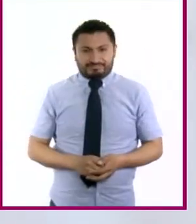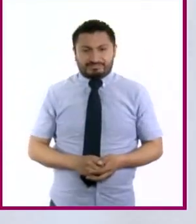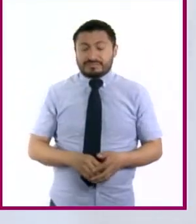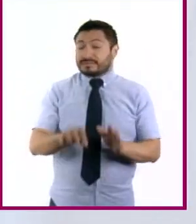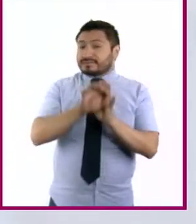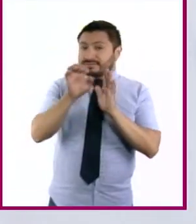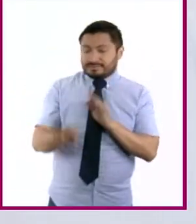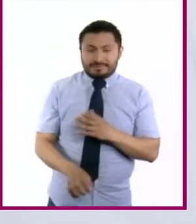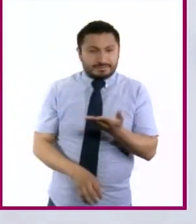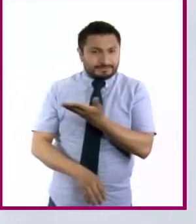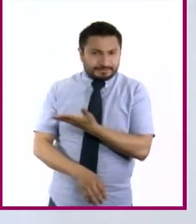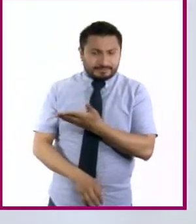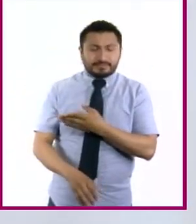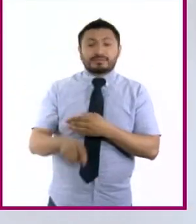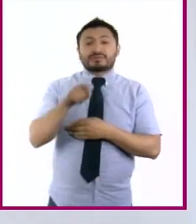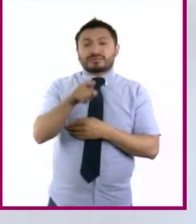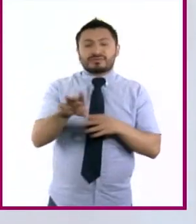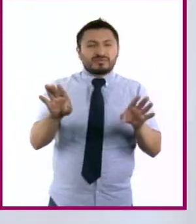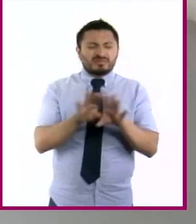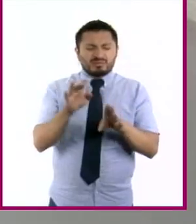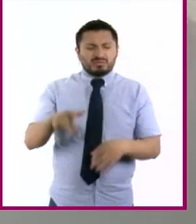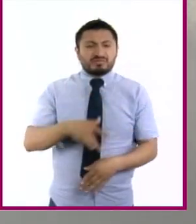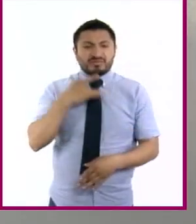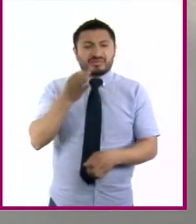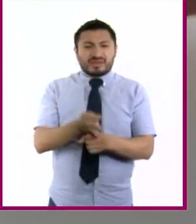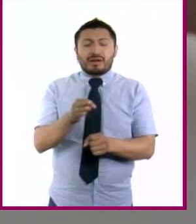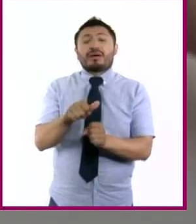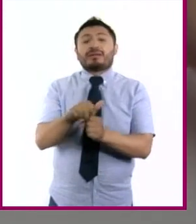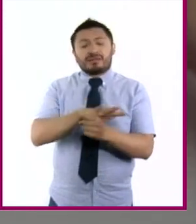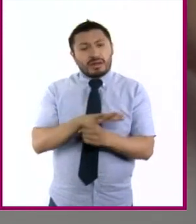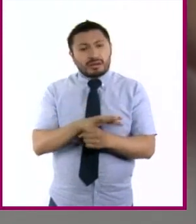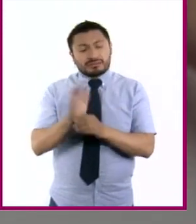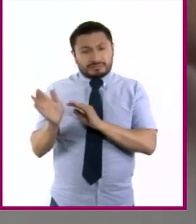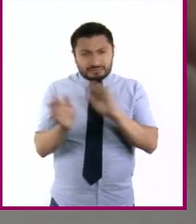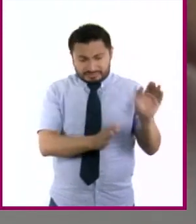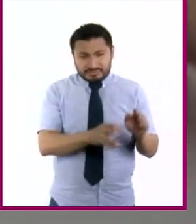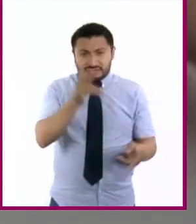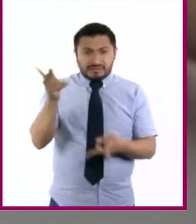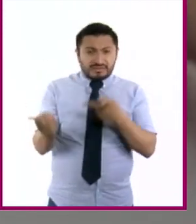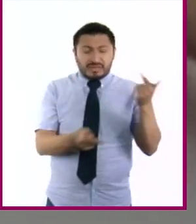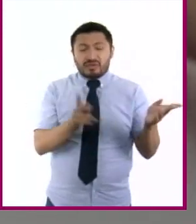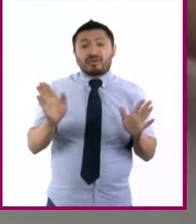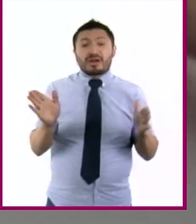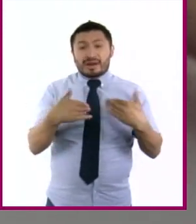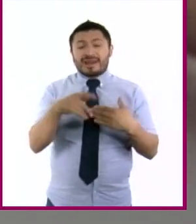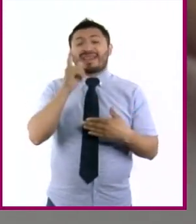Por ejemplo esta, ¿cómo te hace sentir la pandemia? Por otro lado, las preguntas cerradas son en las que